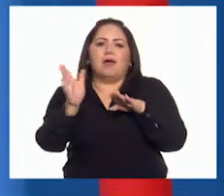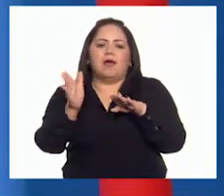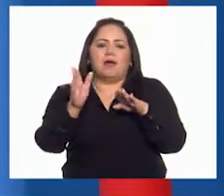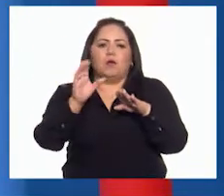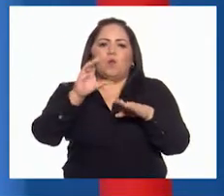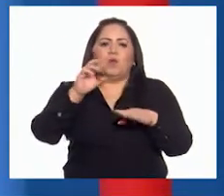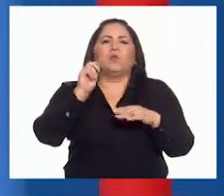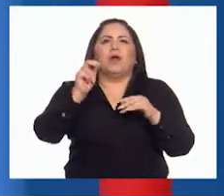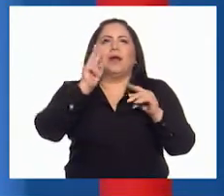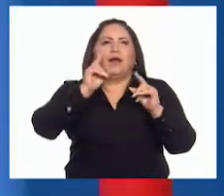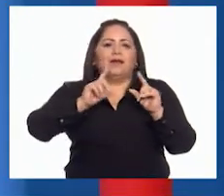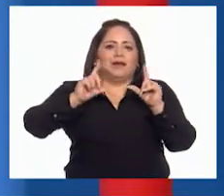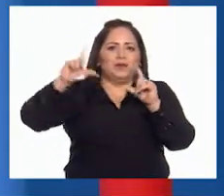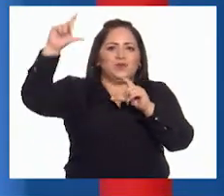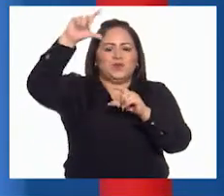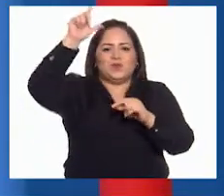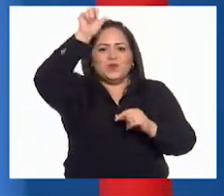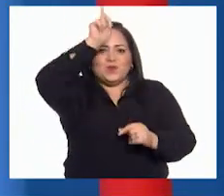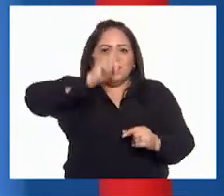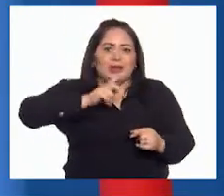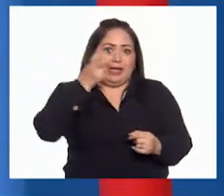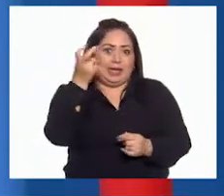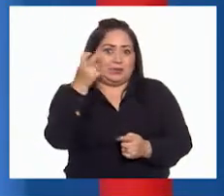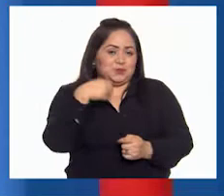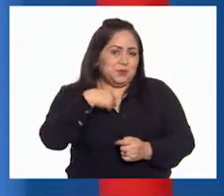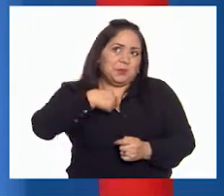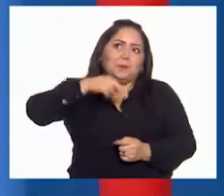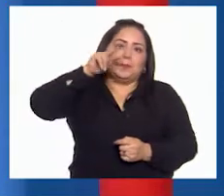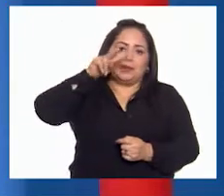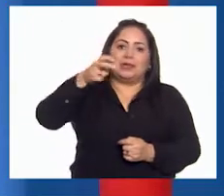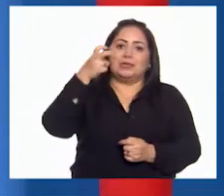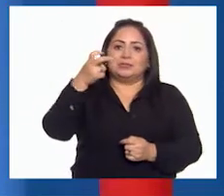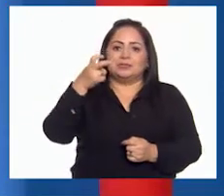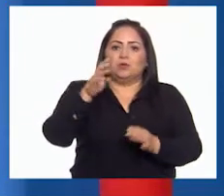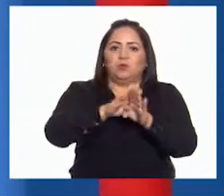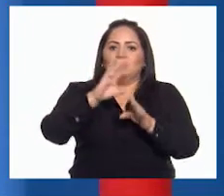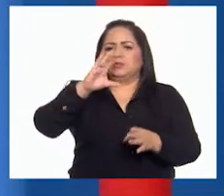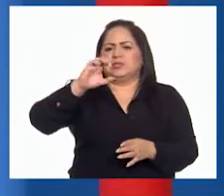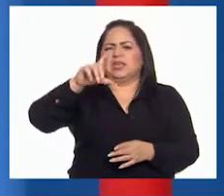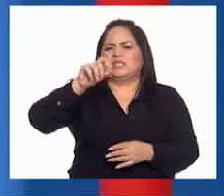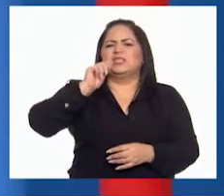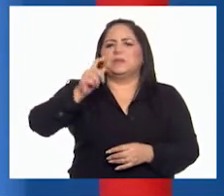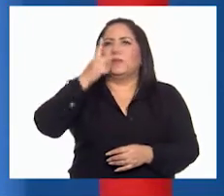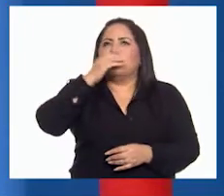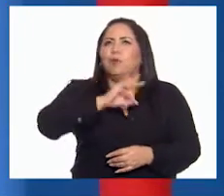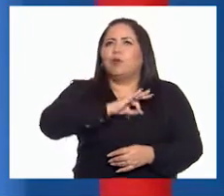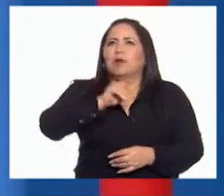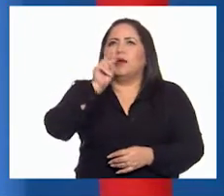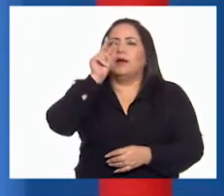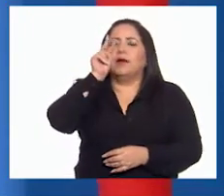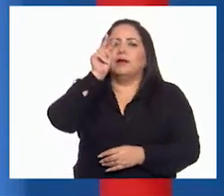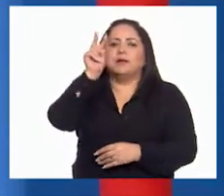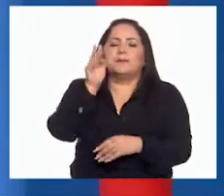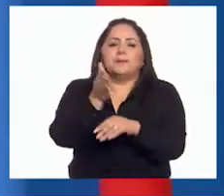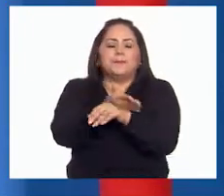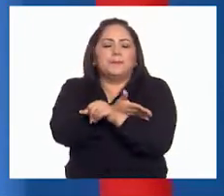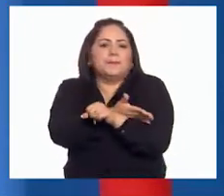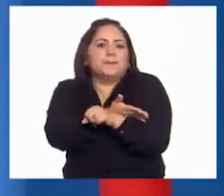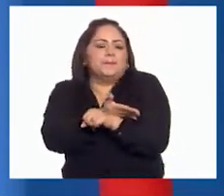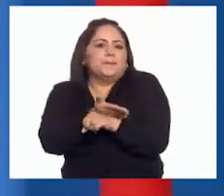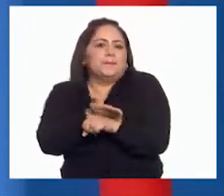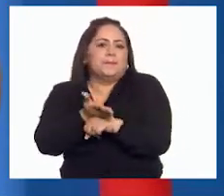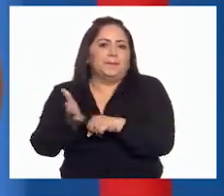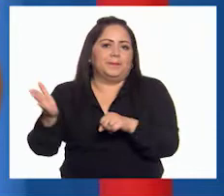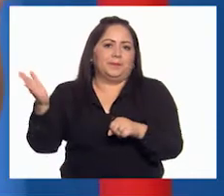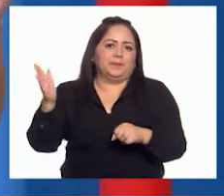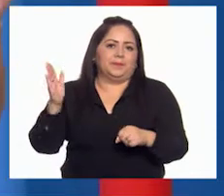cuerpos. Ahí yo veo personificación, pues da a estos cuerpos celestes la capacidad de poder introducirse a voluntad